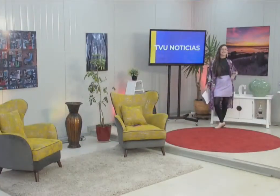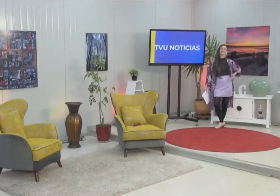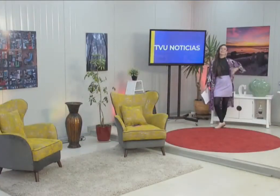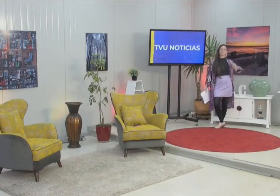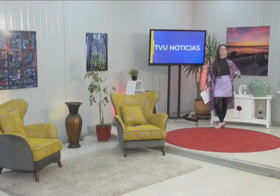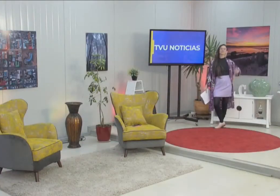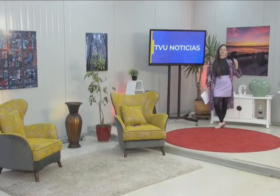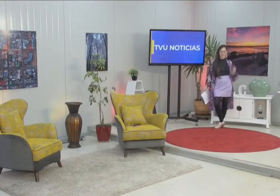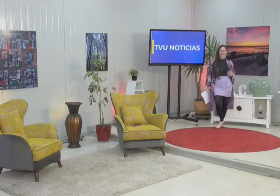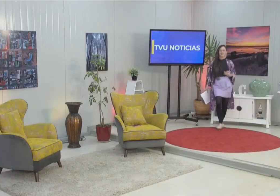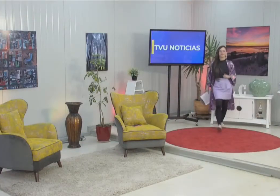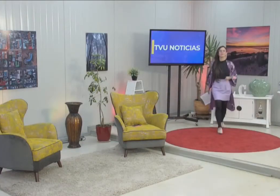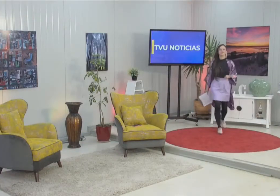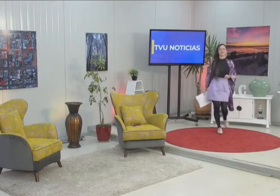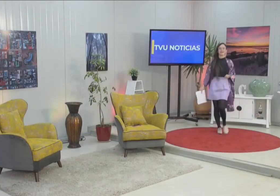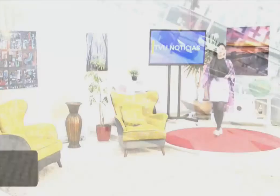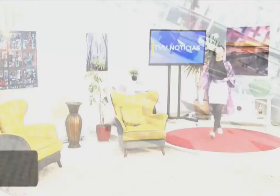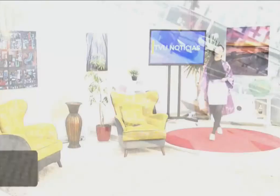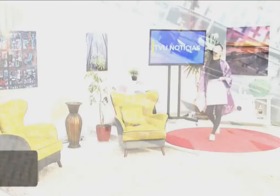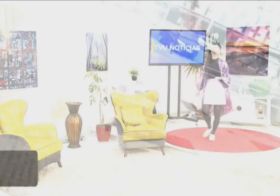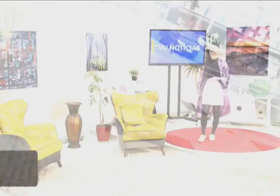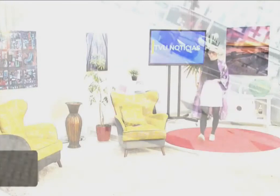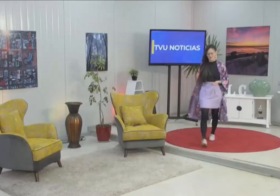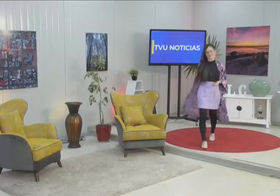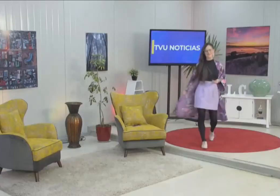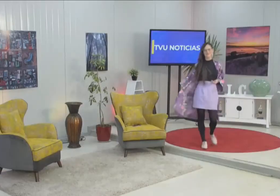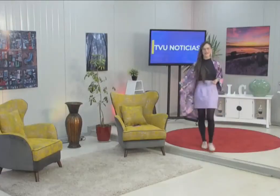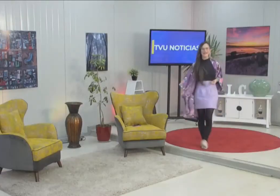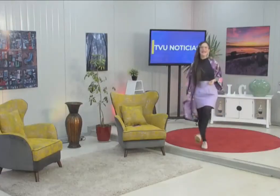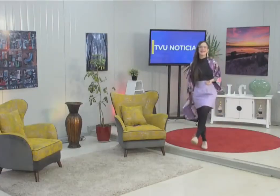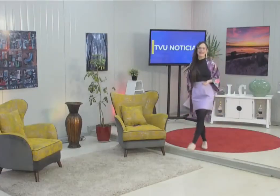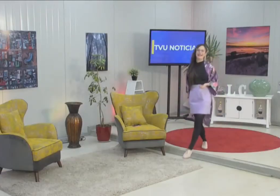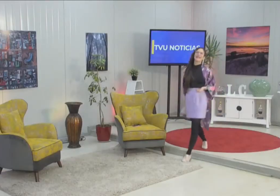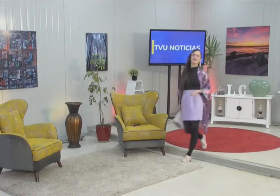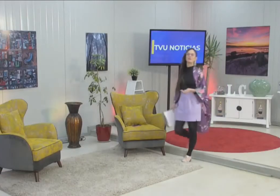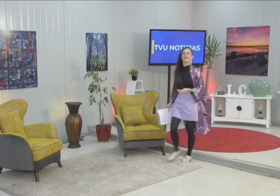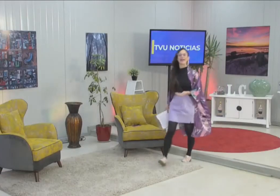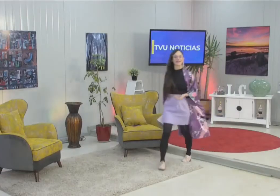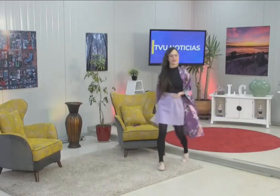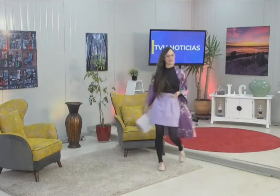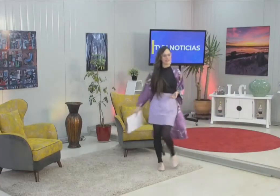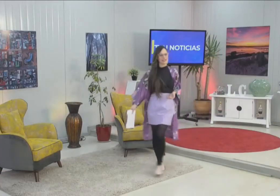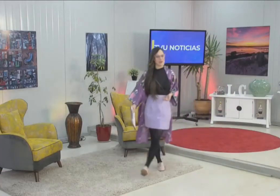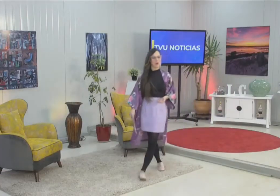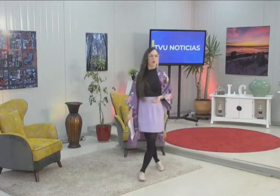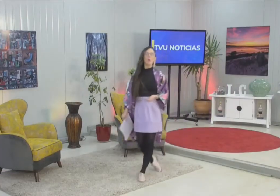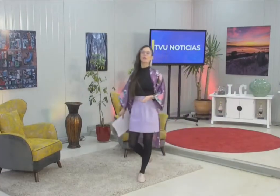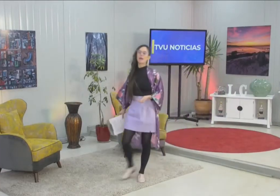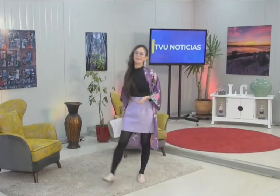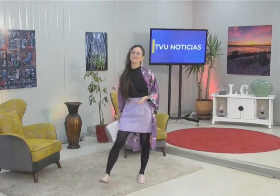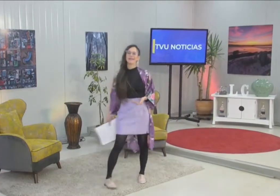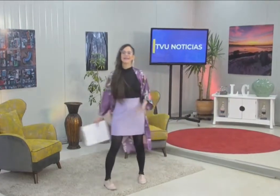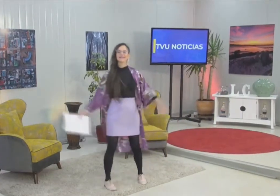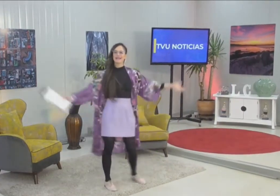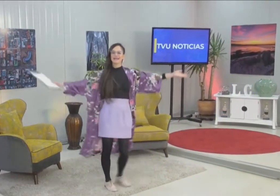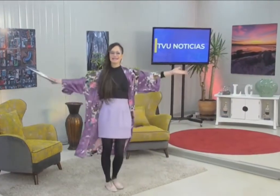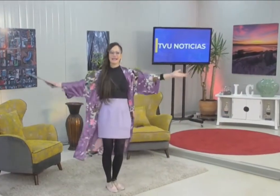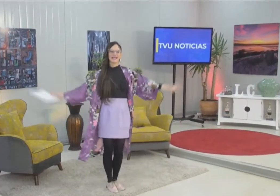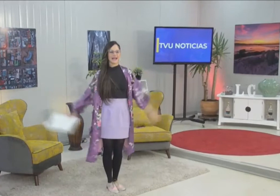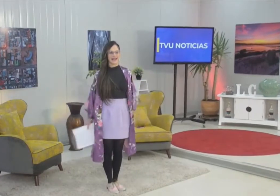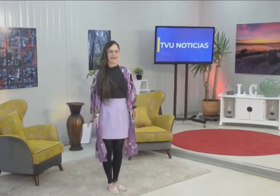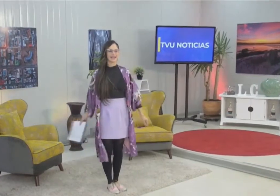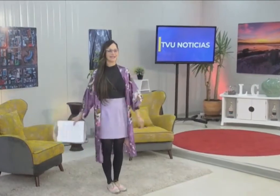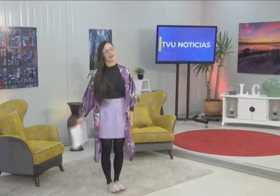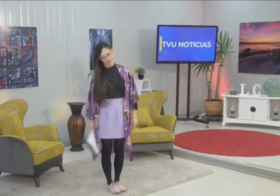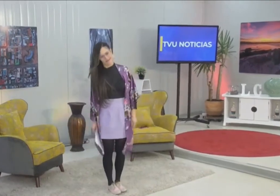darles la más cordial bienvenida a un nuevo capítulo, como siempre, de la comunidad del contenido por las pantallas de este,